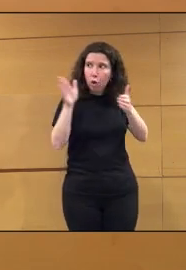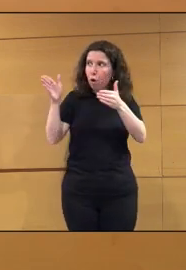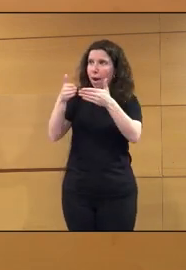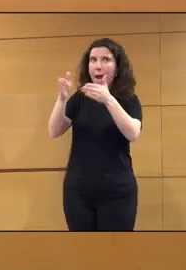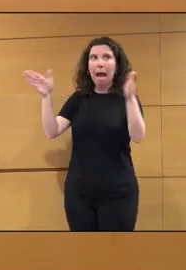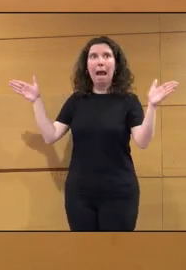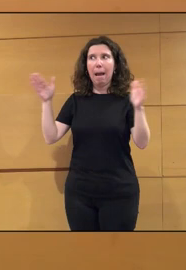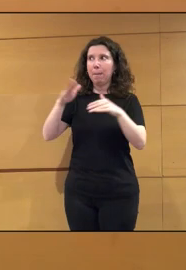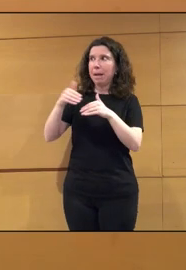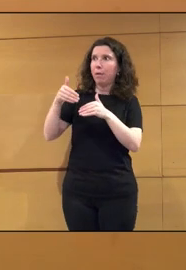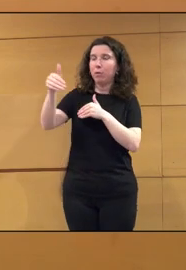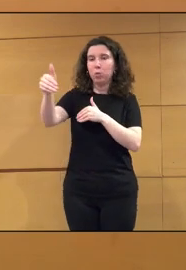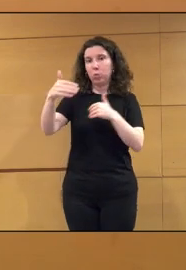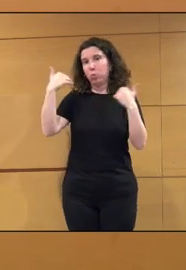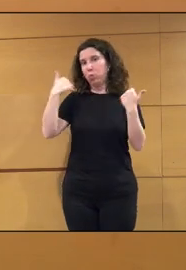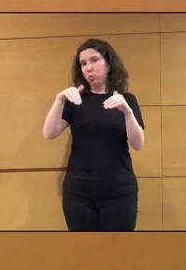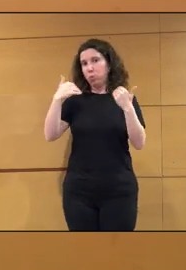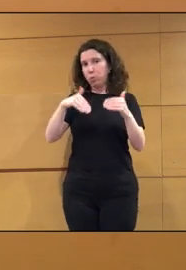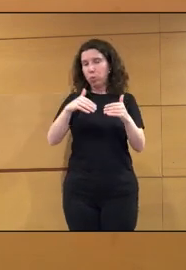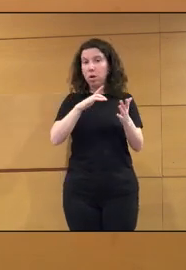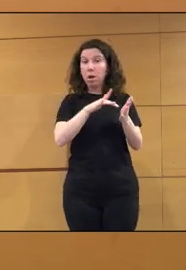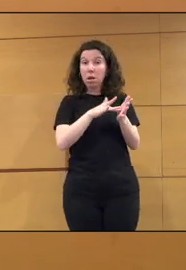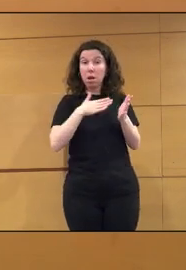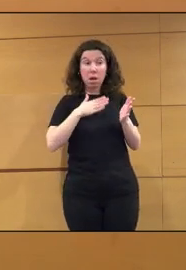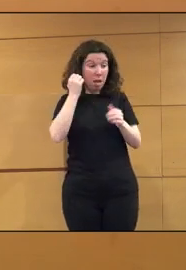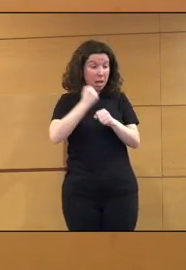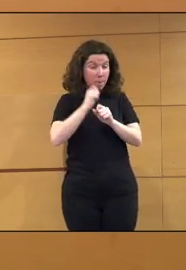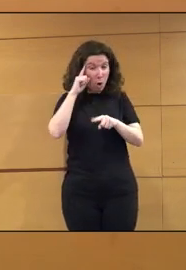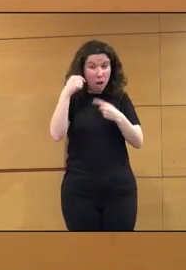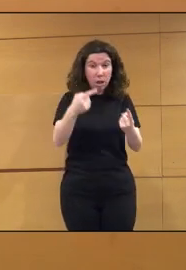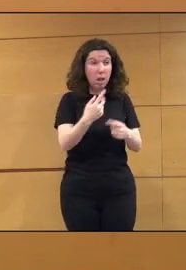cambios que se hacen en las distintas convocatorias, hacerlo más accesible,